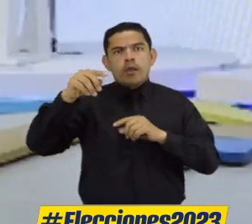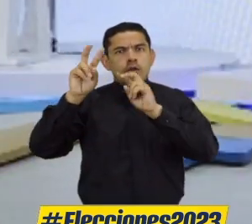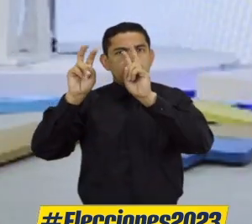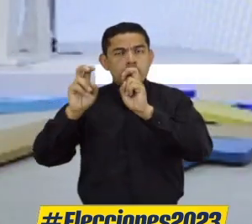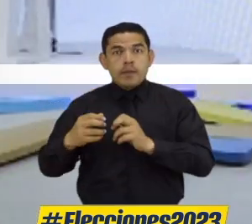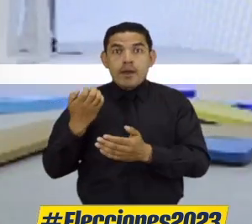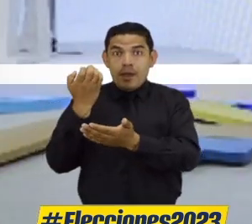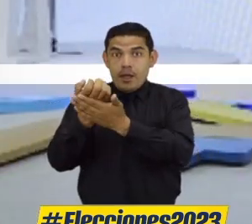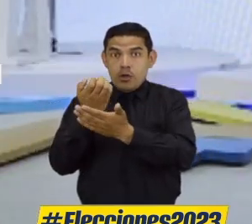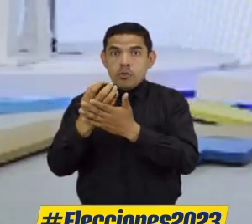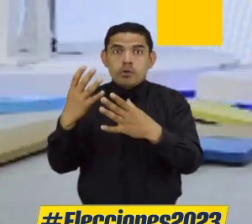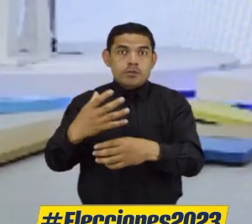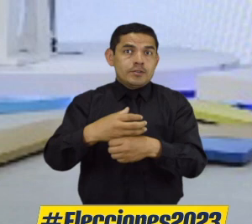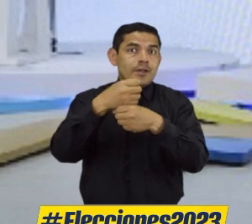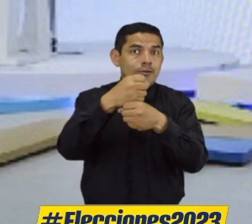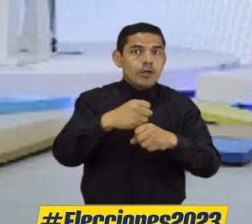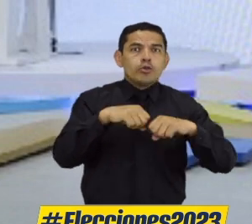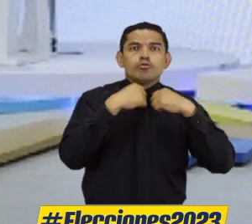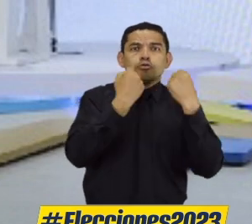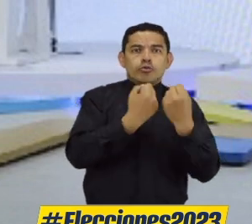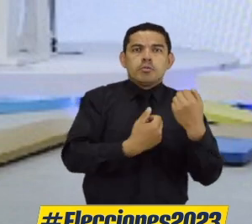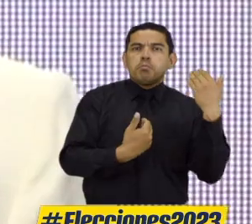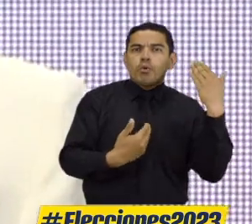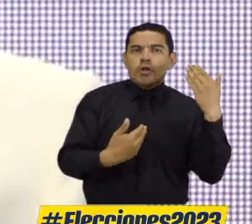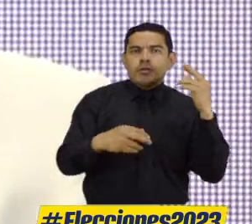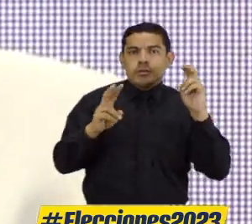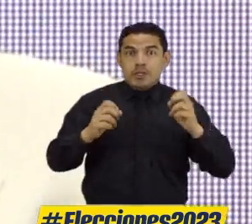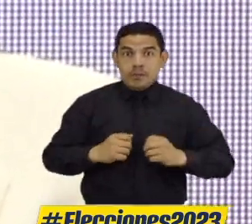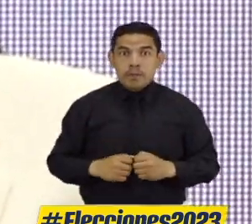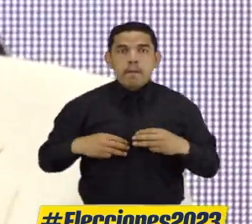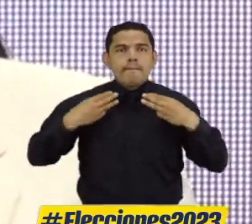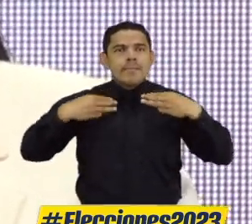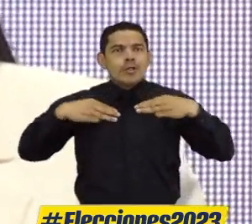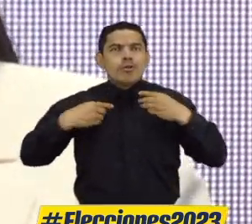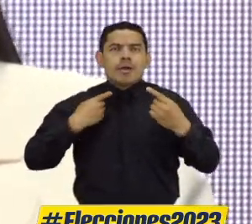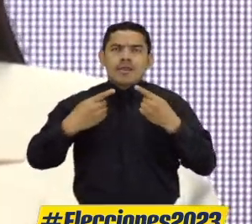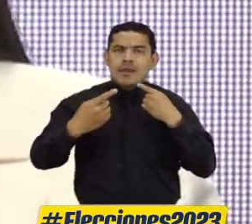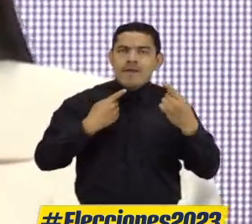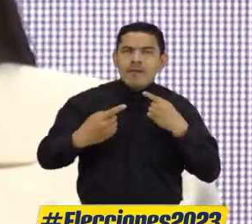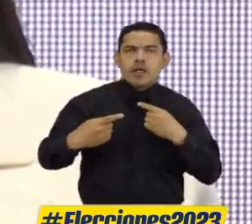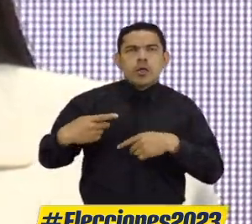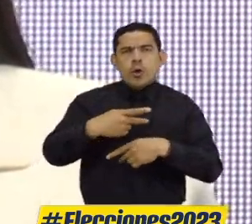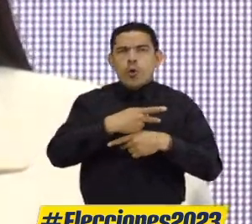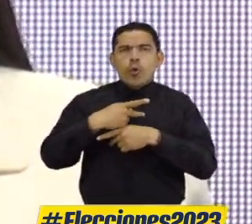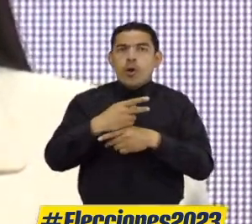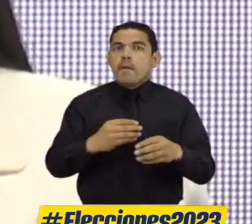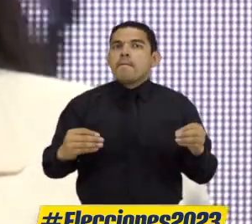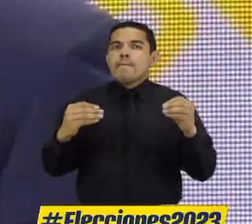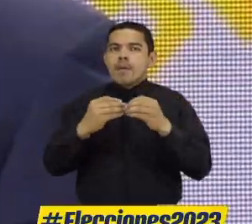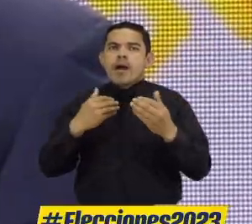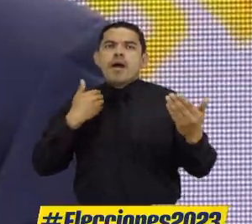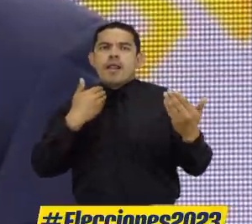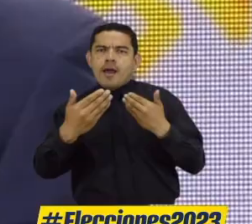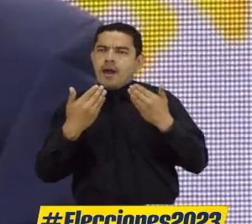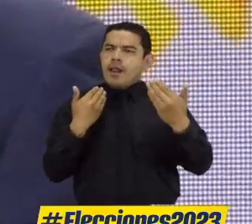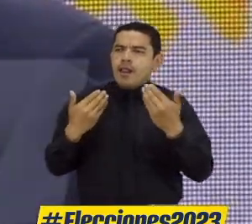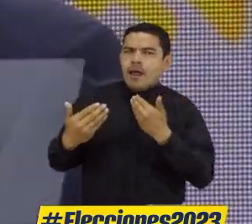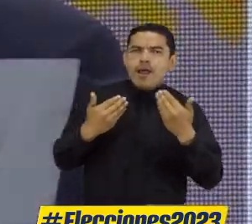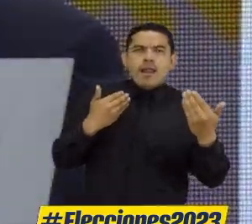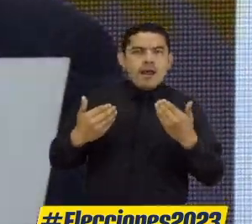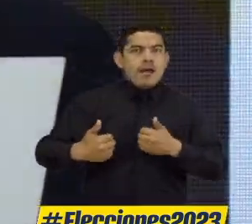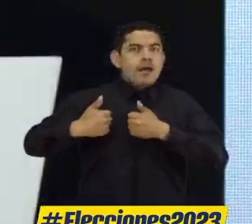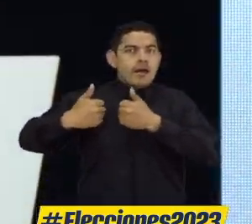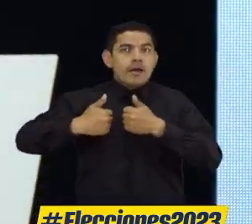temáticos: económico, seguridad, social y político. La metodología del debate garantizó una mayor interacción entre los